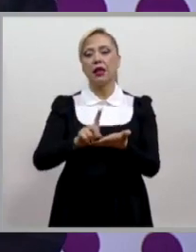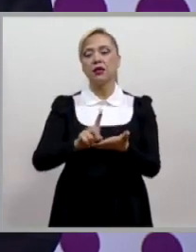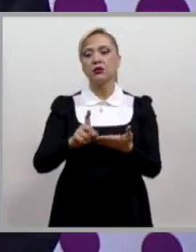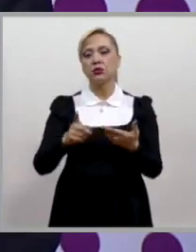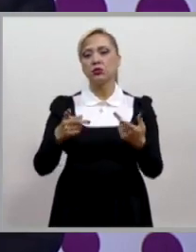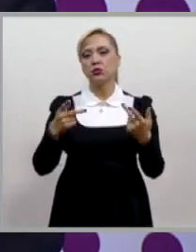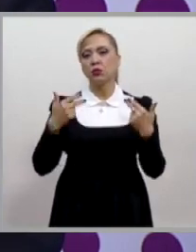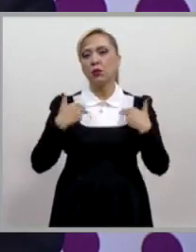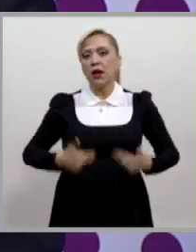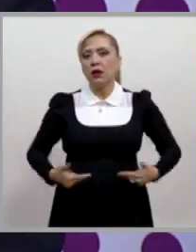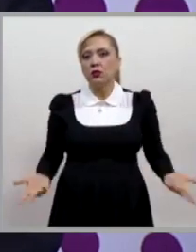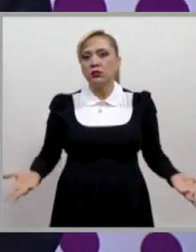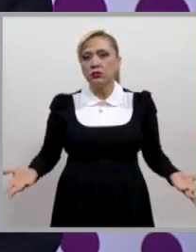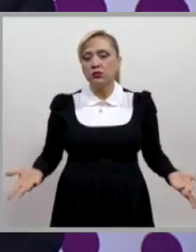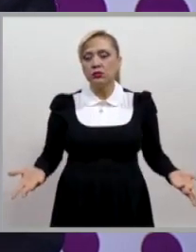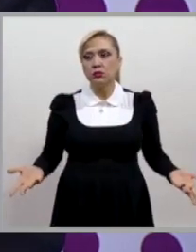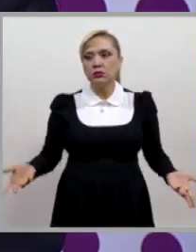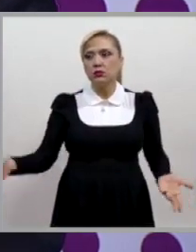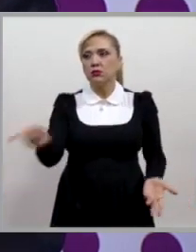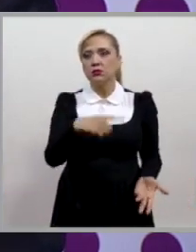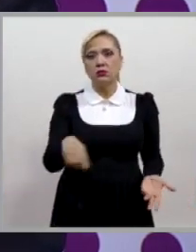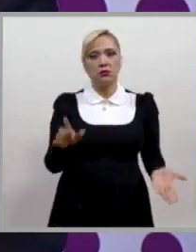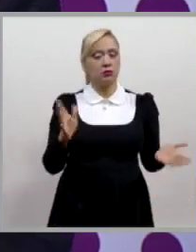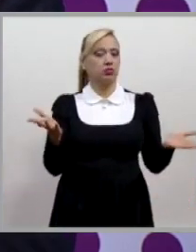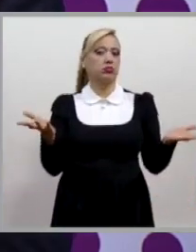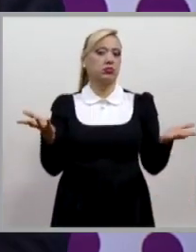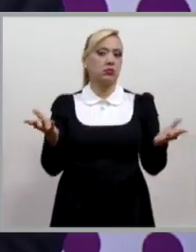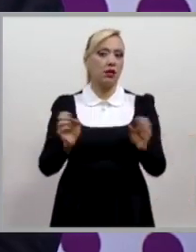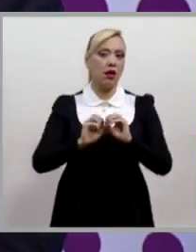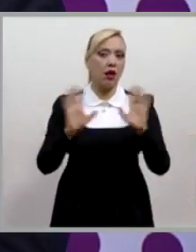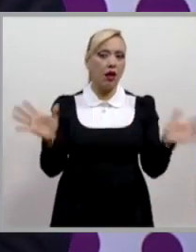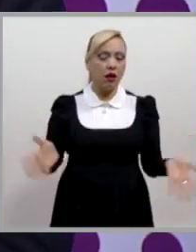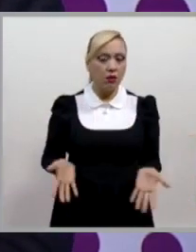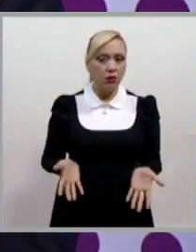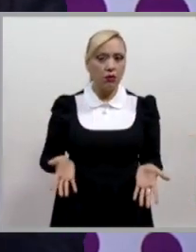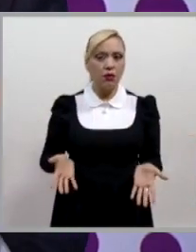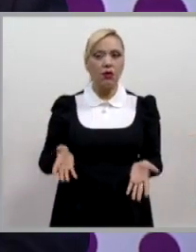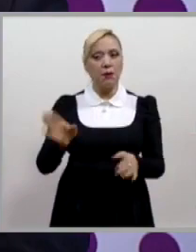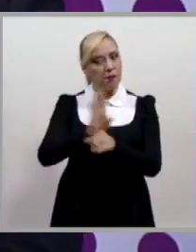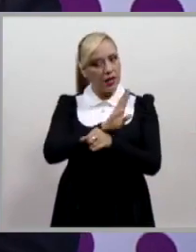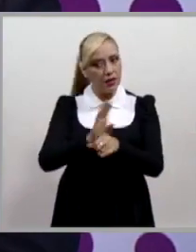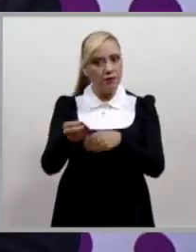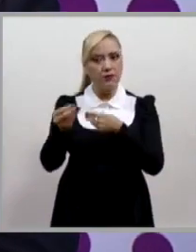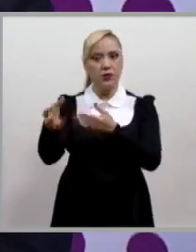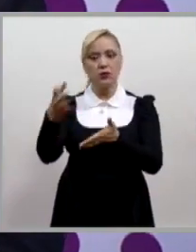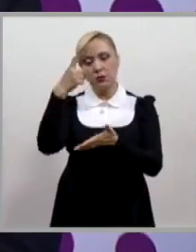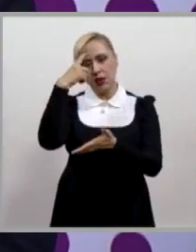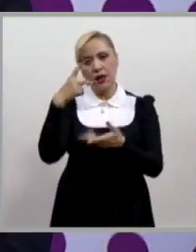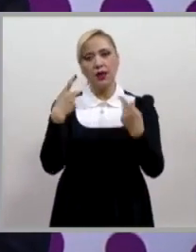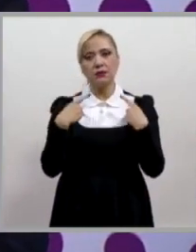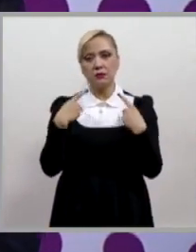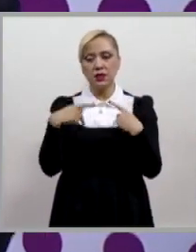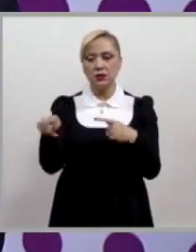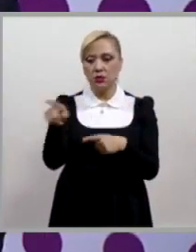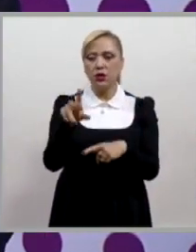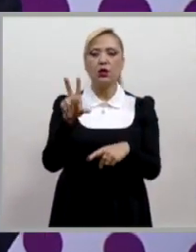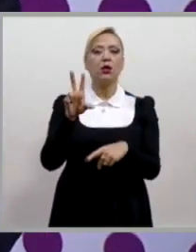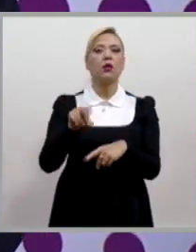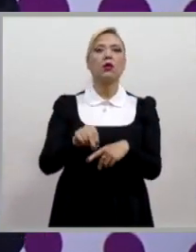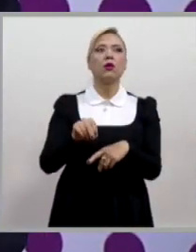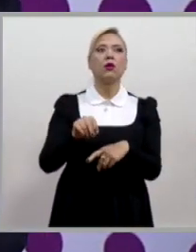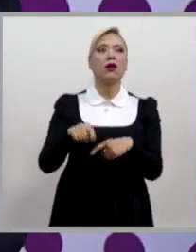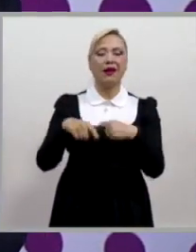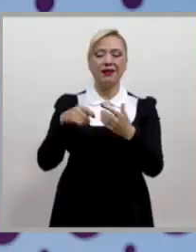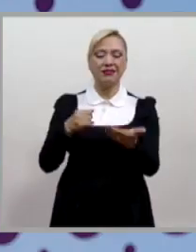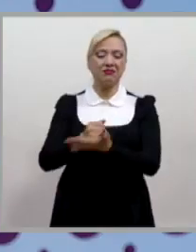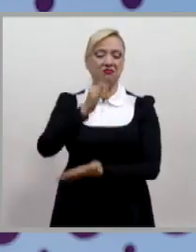comunes. Y en ese sentido, deben de evaluar que los efectos generen beneficios sociales y no pérdidas. Y cuando generen